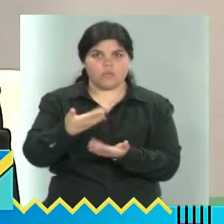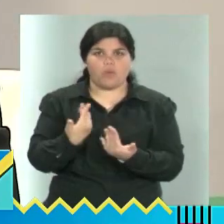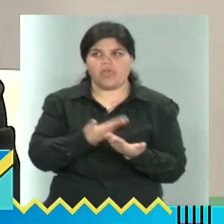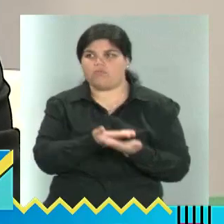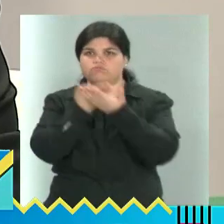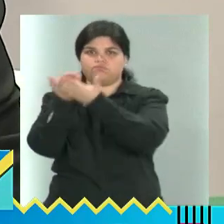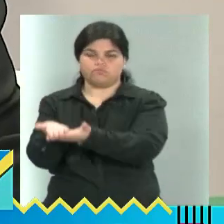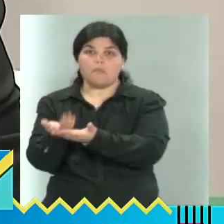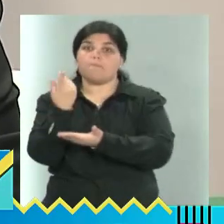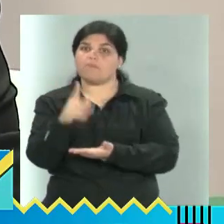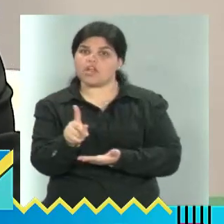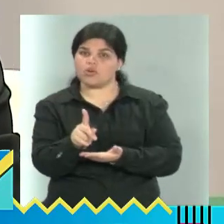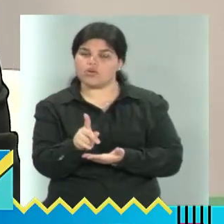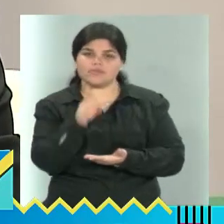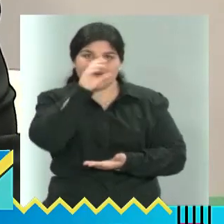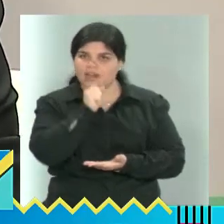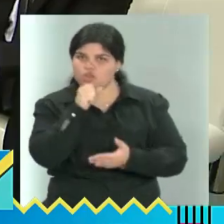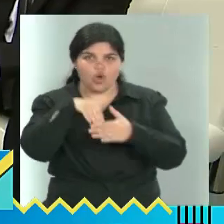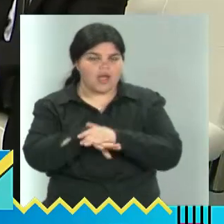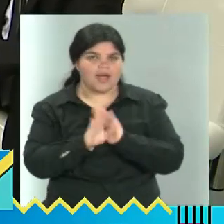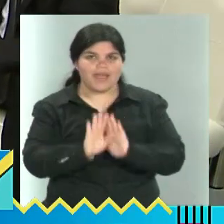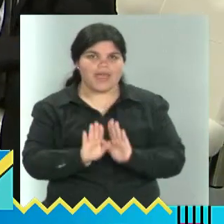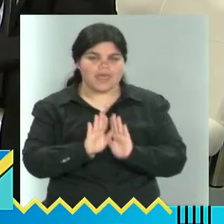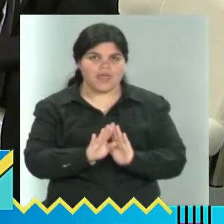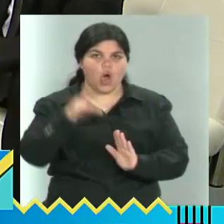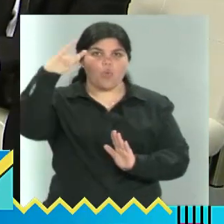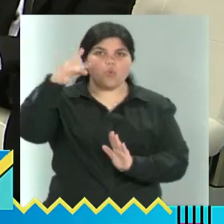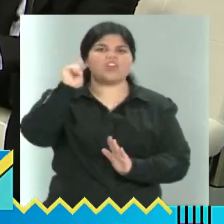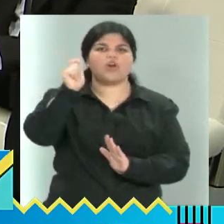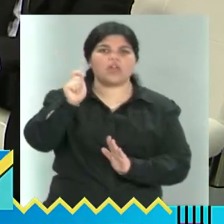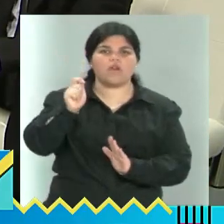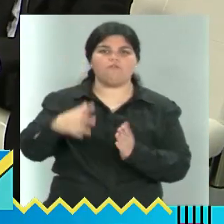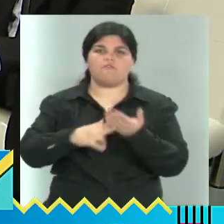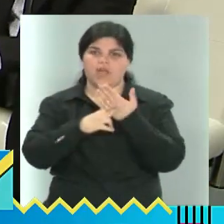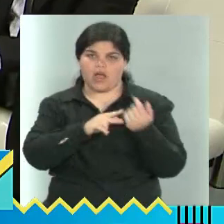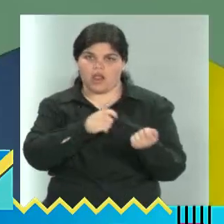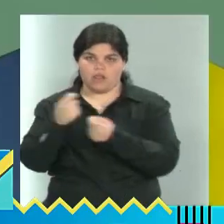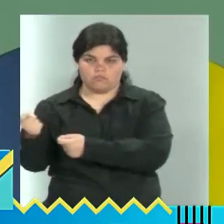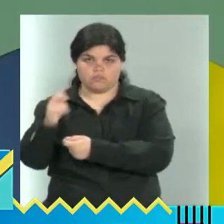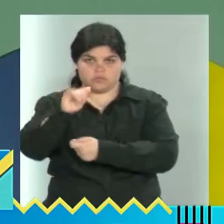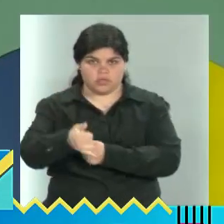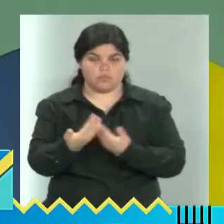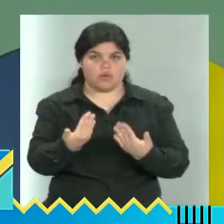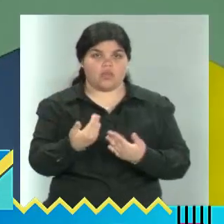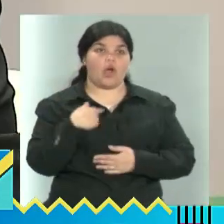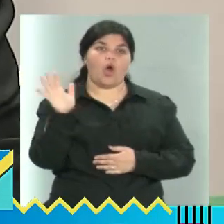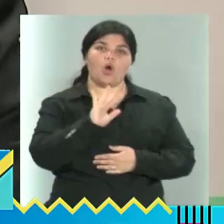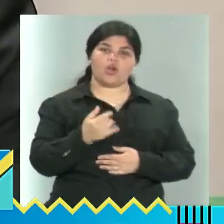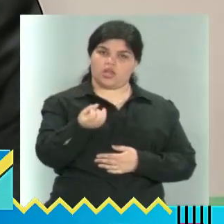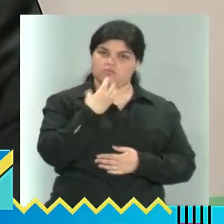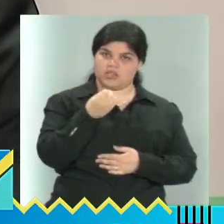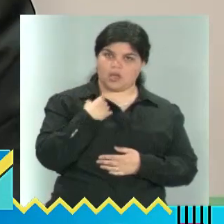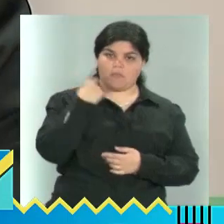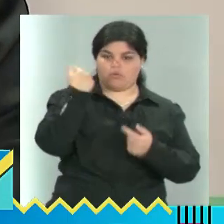ejemplo, a la fuerza de seguridad. O sea, por más que el denunciante se comunique y diga, yo soy fulano de tal, quiero hacer